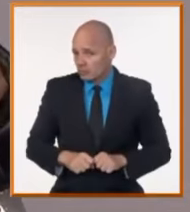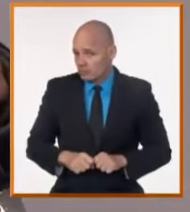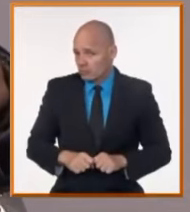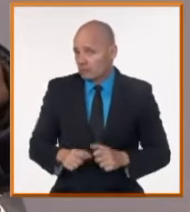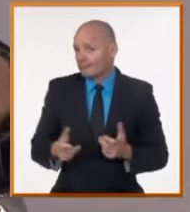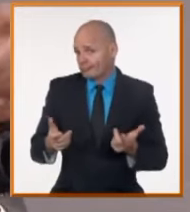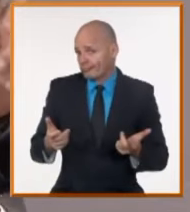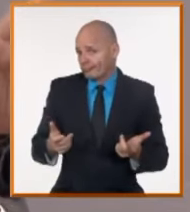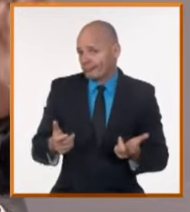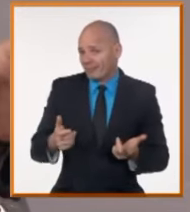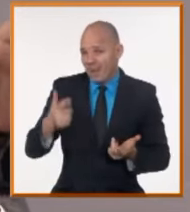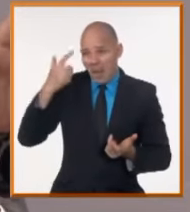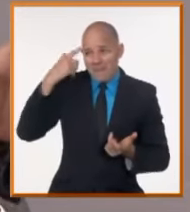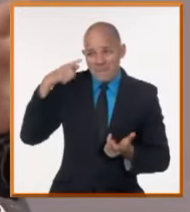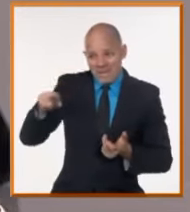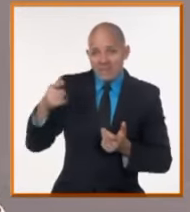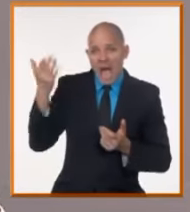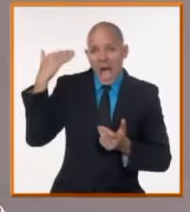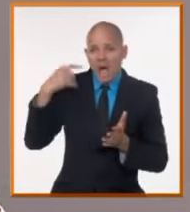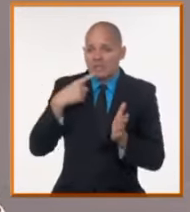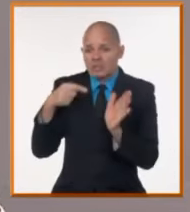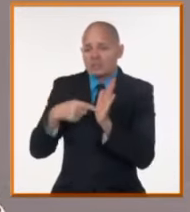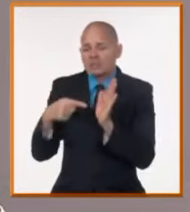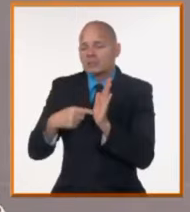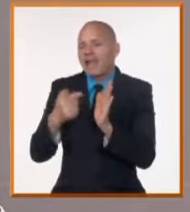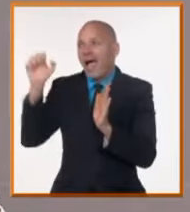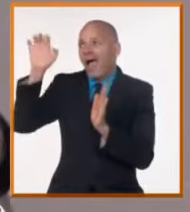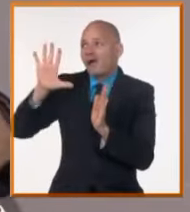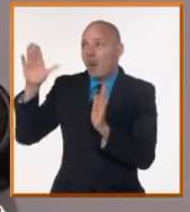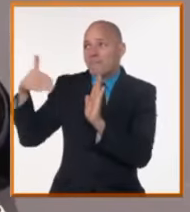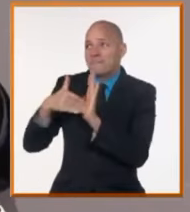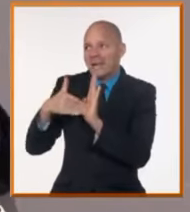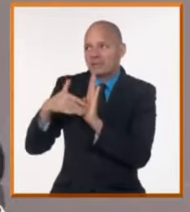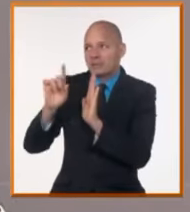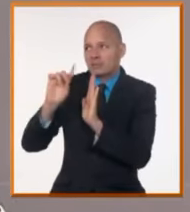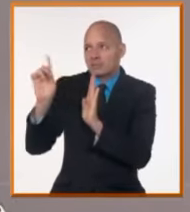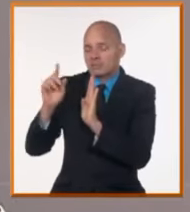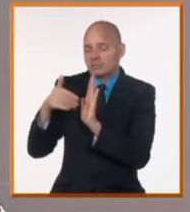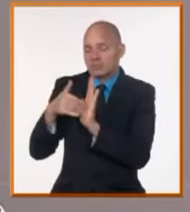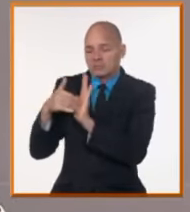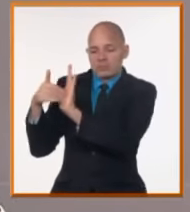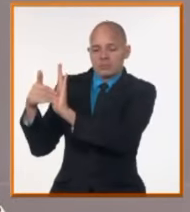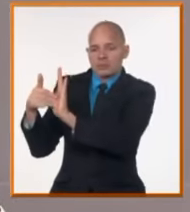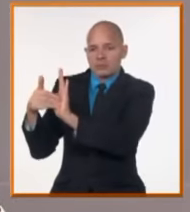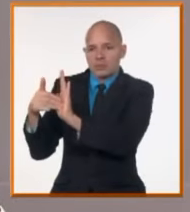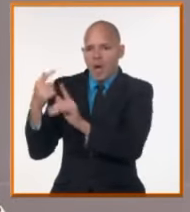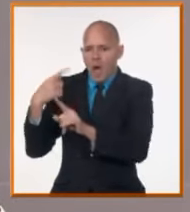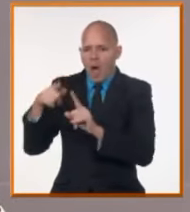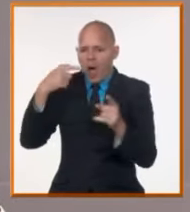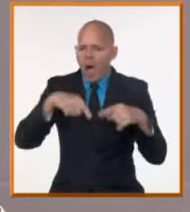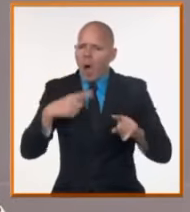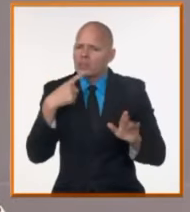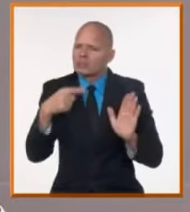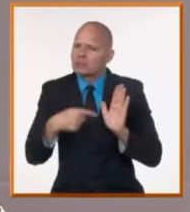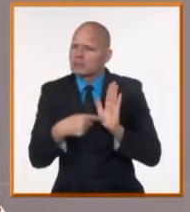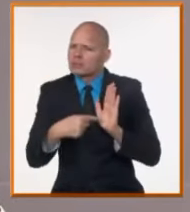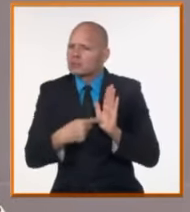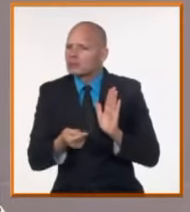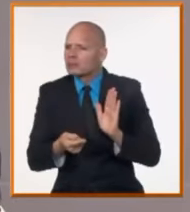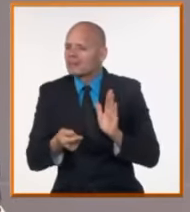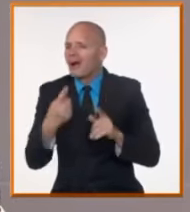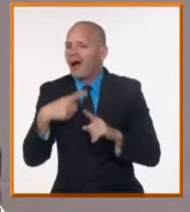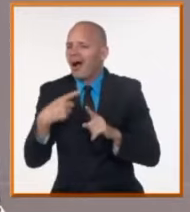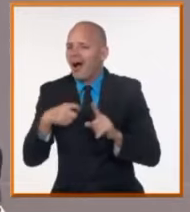coloniales europeas, vistas como intrusas, ¿no?, en América Latina, sino que se incorporaban también otras fuerzas llamadas